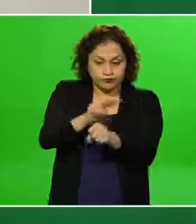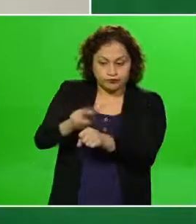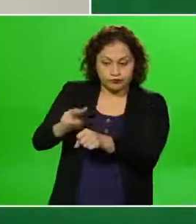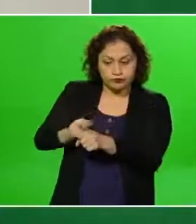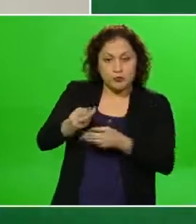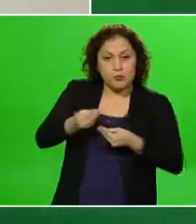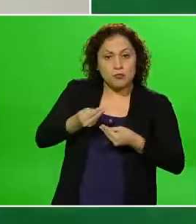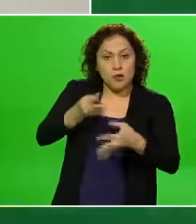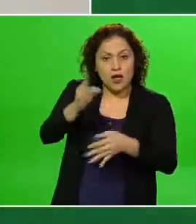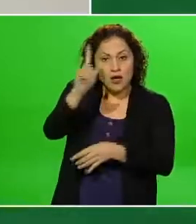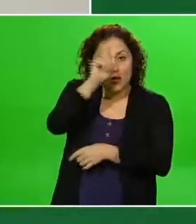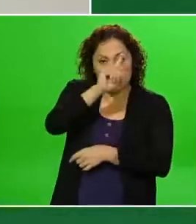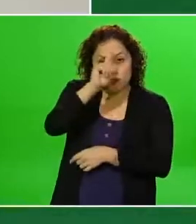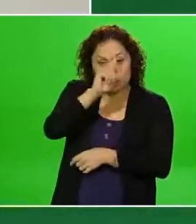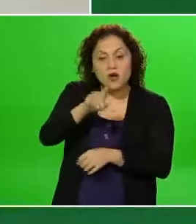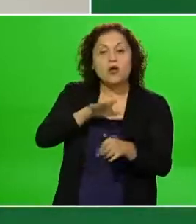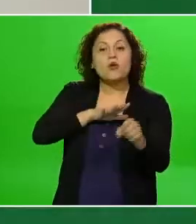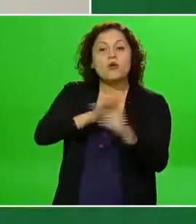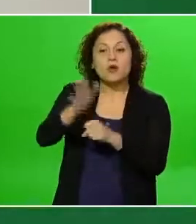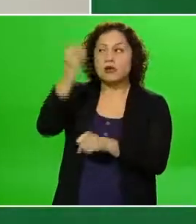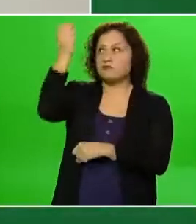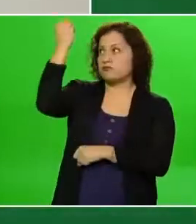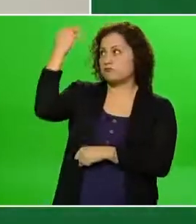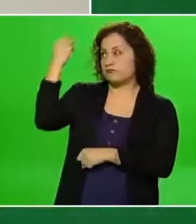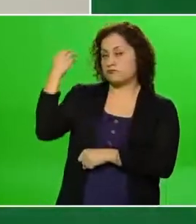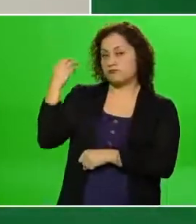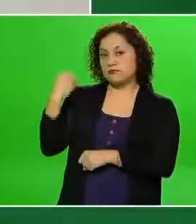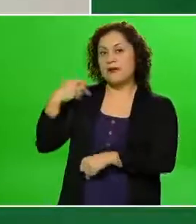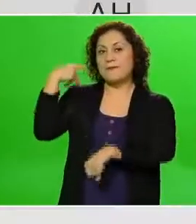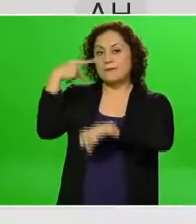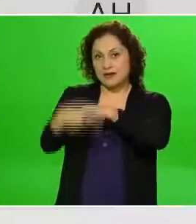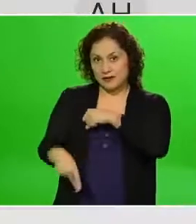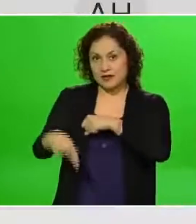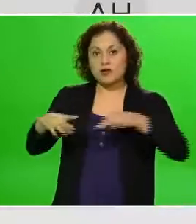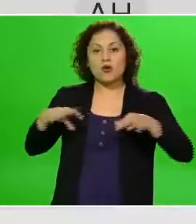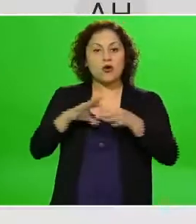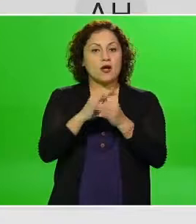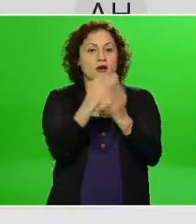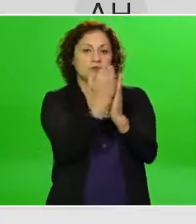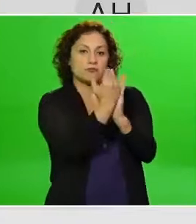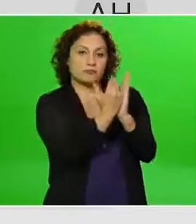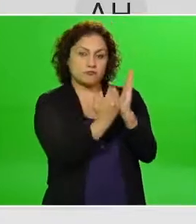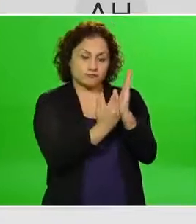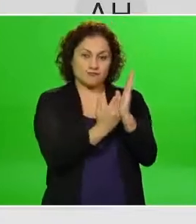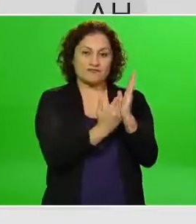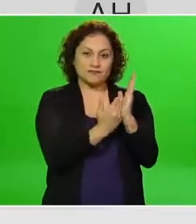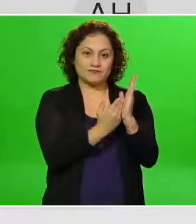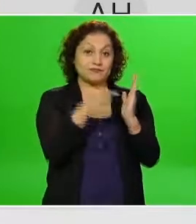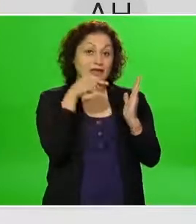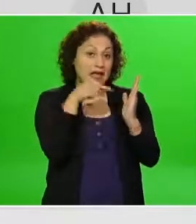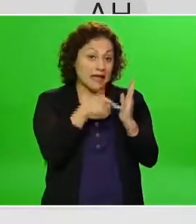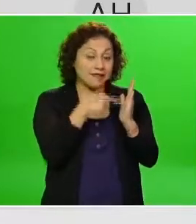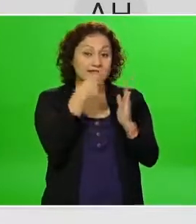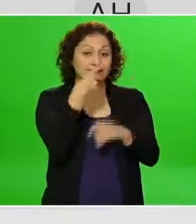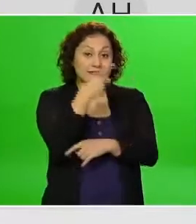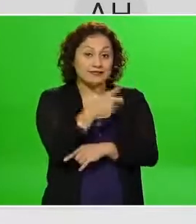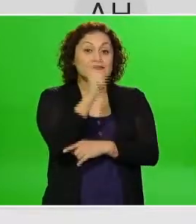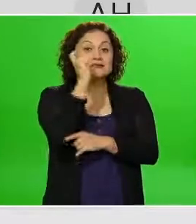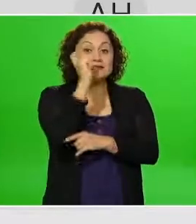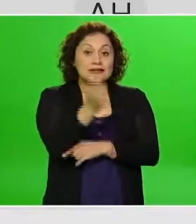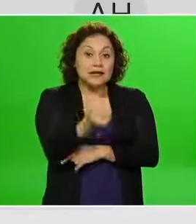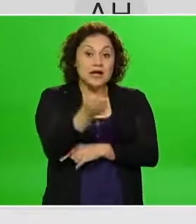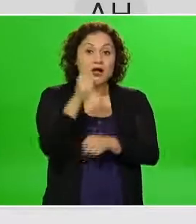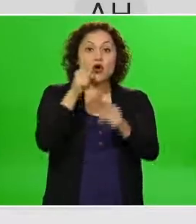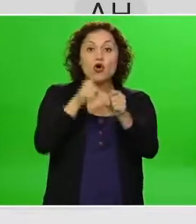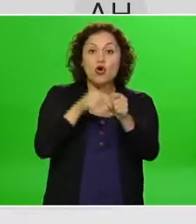en el lineamiento operativo del semáforo de riesgo epidemiológico, los cuales dicen claramente las líneas